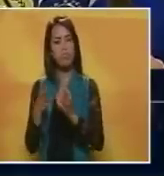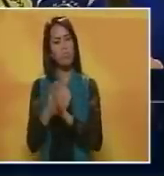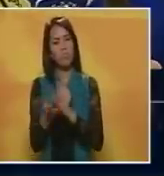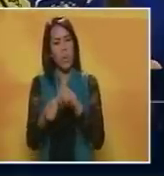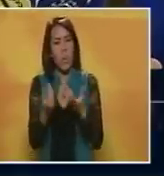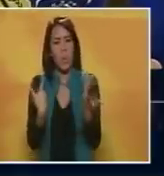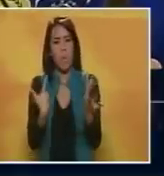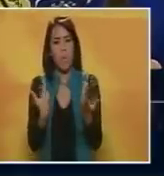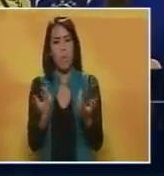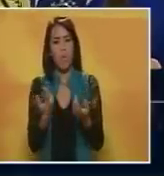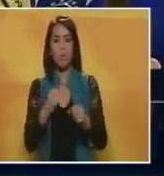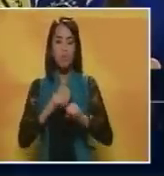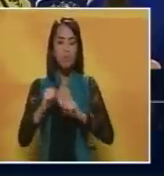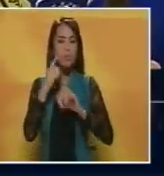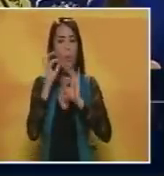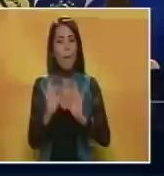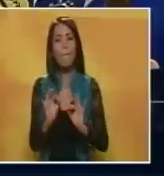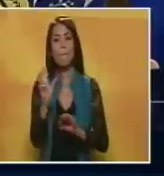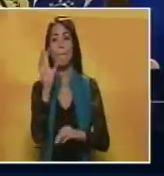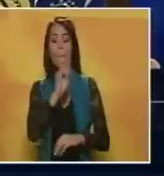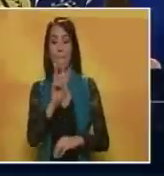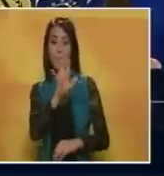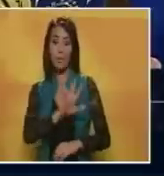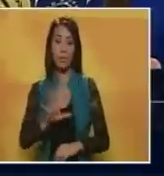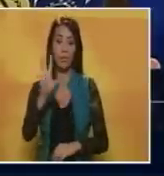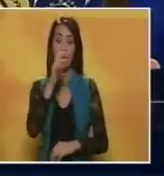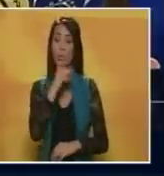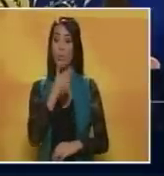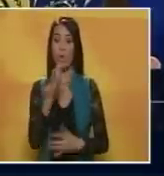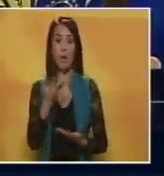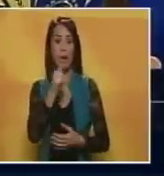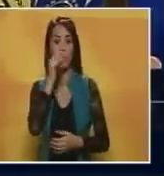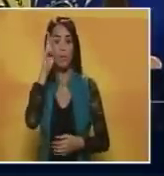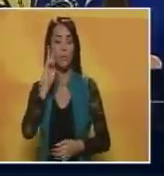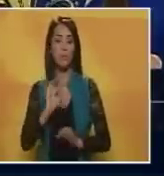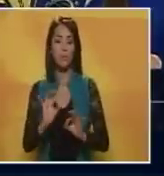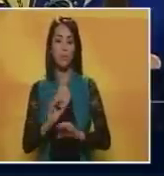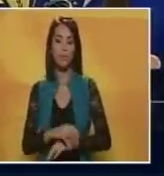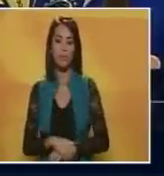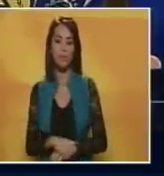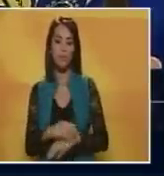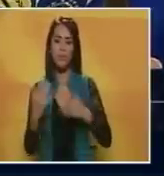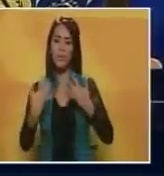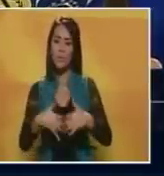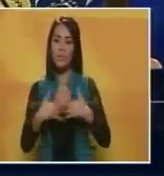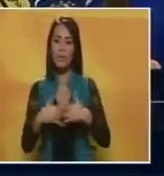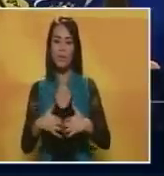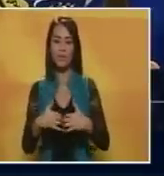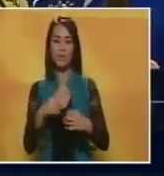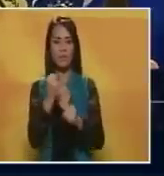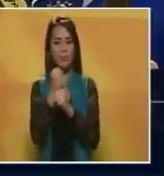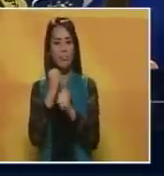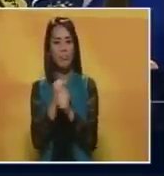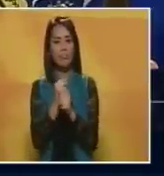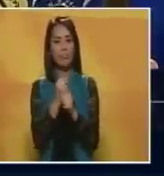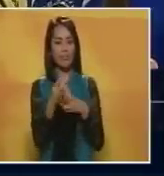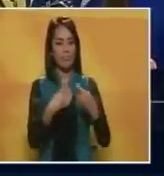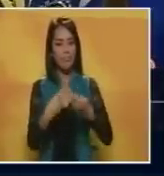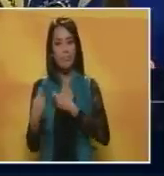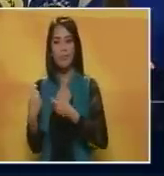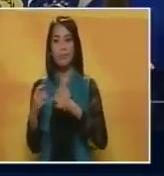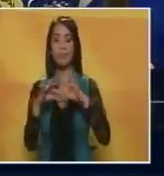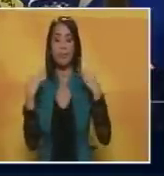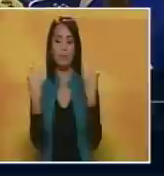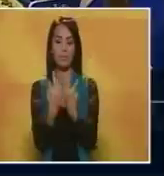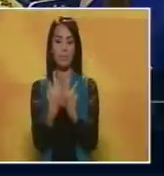se motorizó un país si no hay este vital líquido como se motoriza una industria cómo trabaja el comercio como las